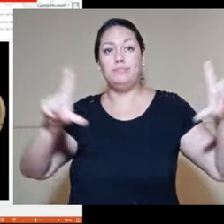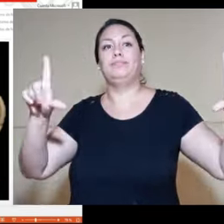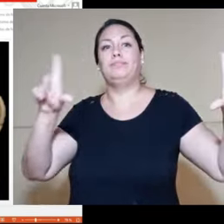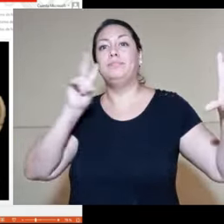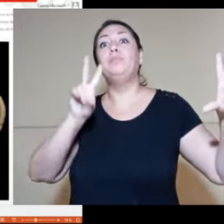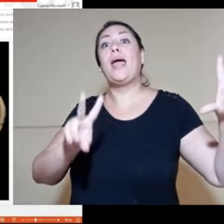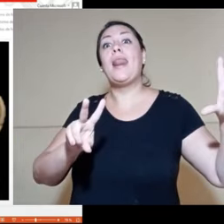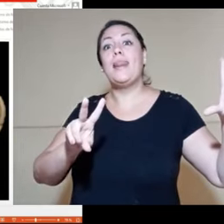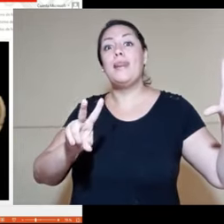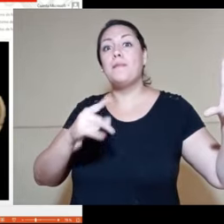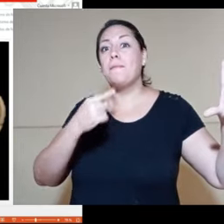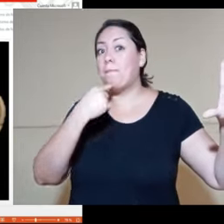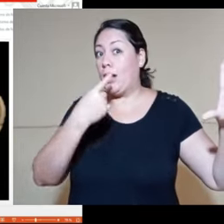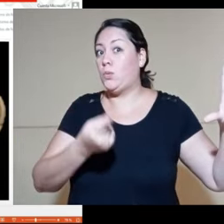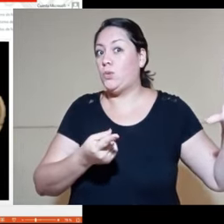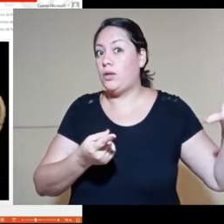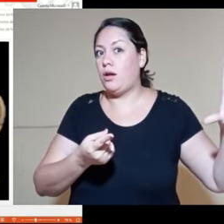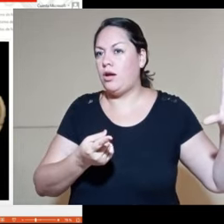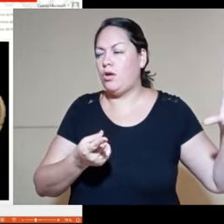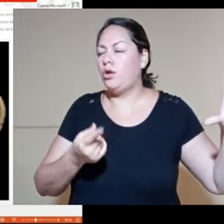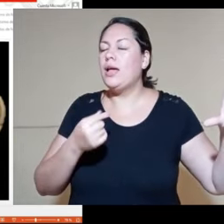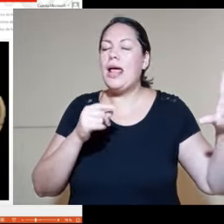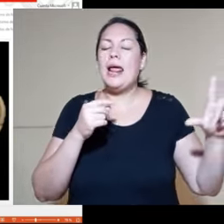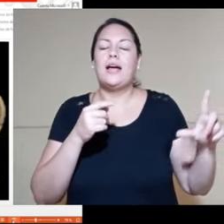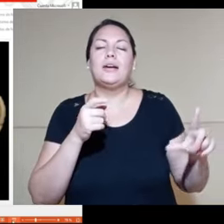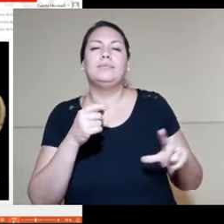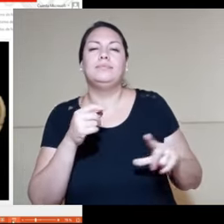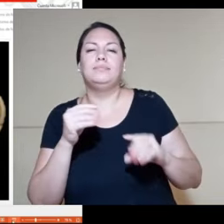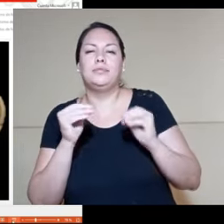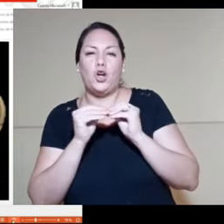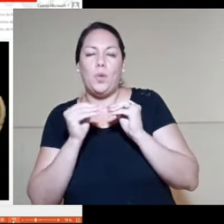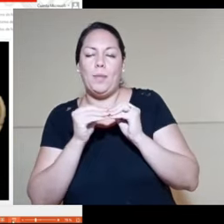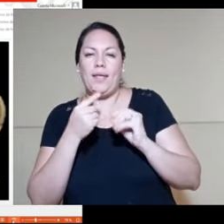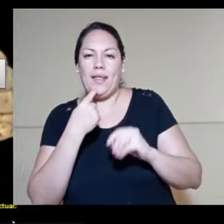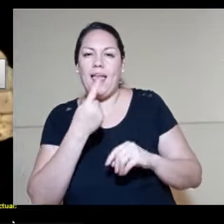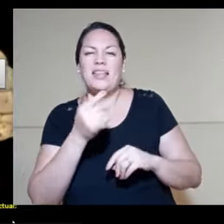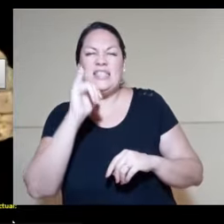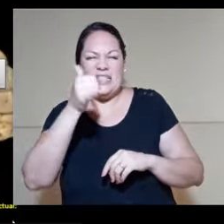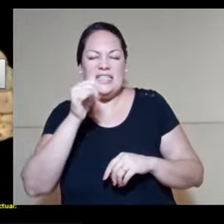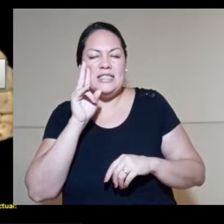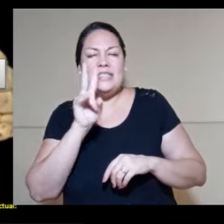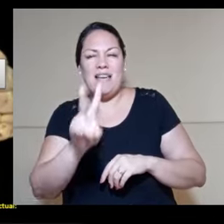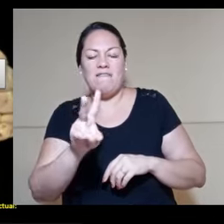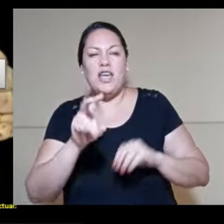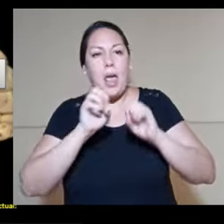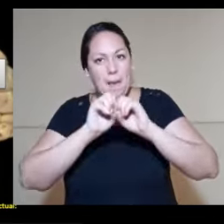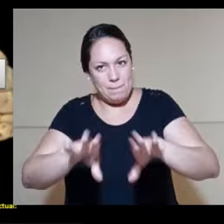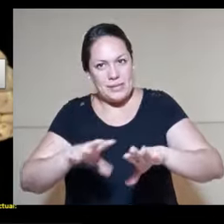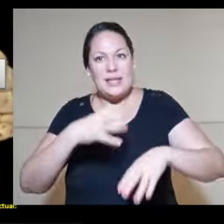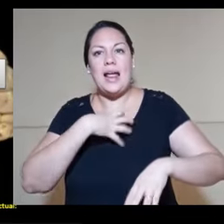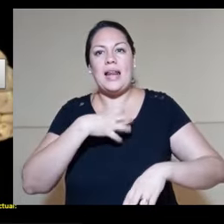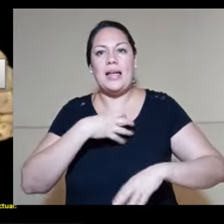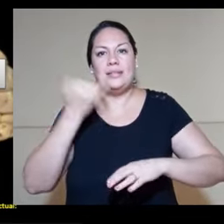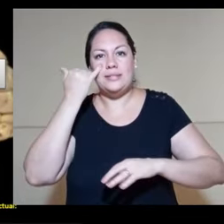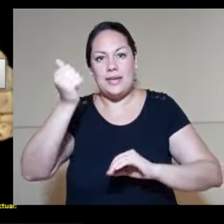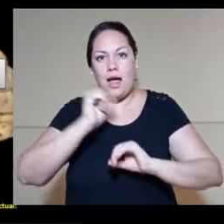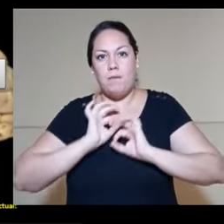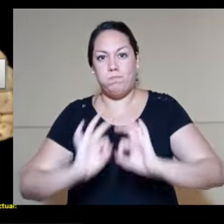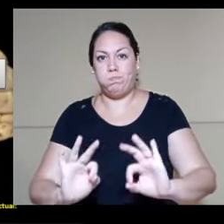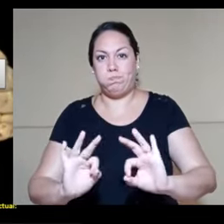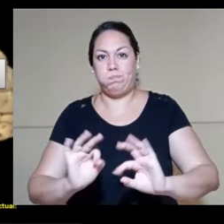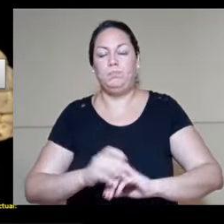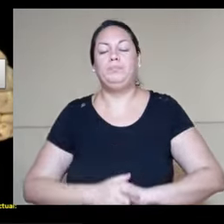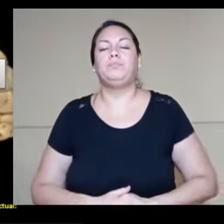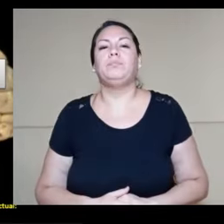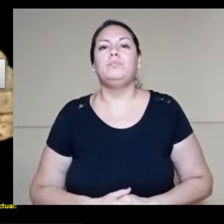pantalla lo que estoy compartiendo. Sí, profe. Sí, profe. ¿Se ve? Bien. Bueno, entonces vamos a